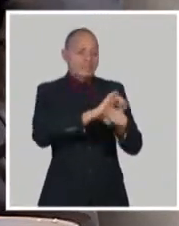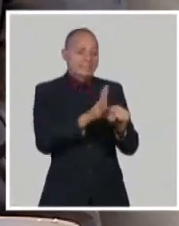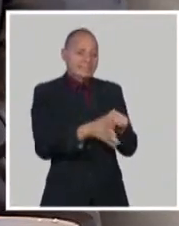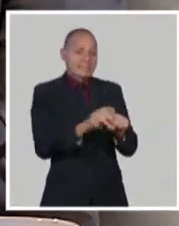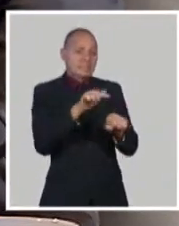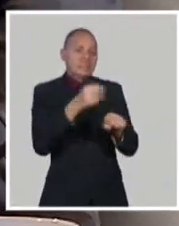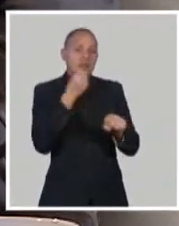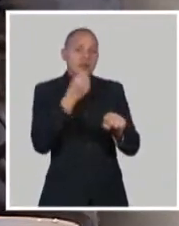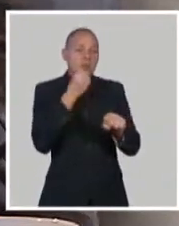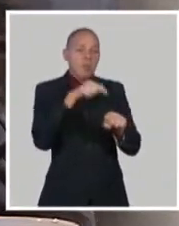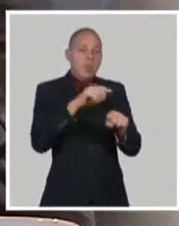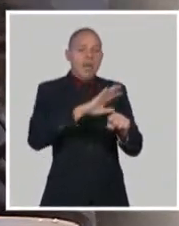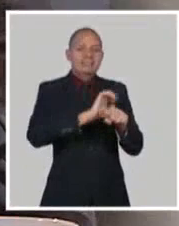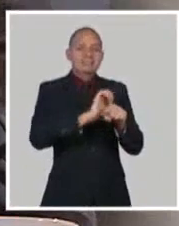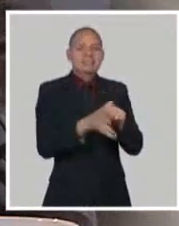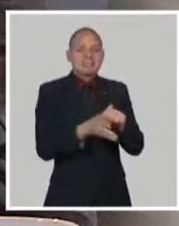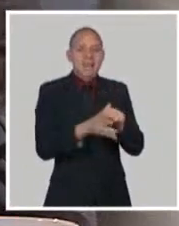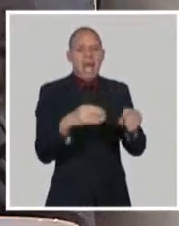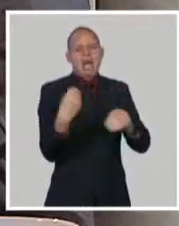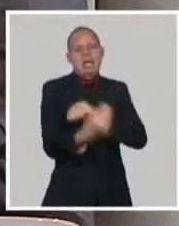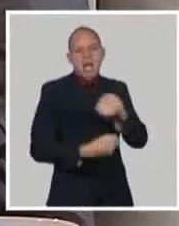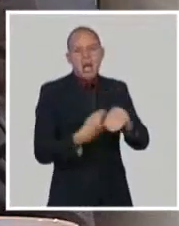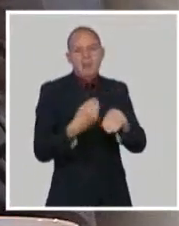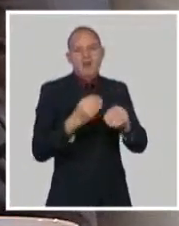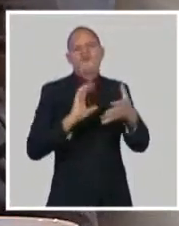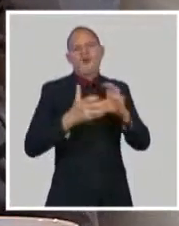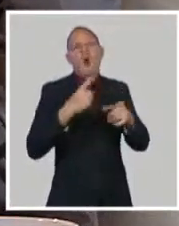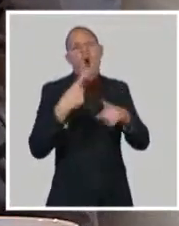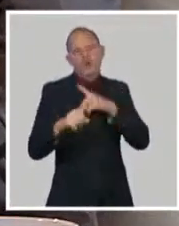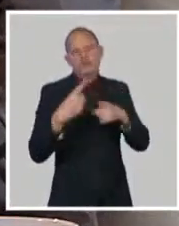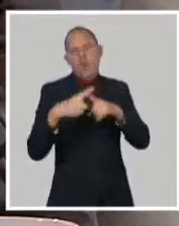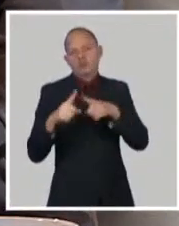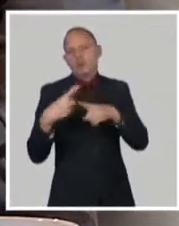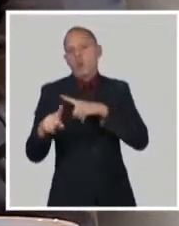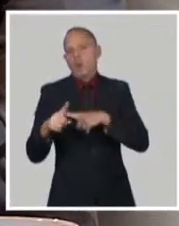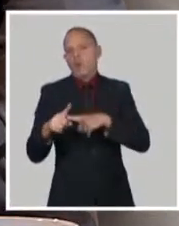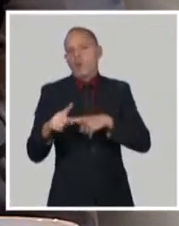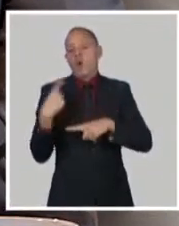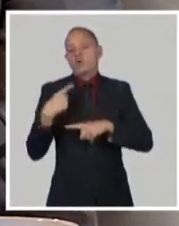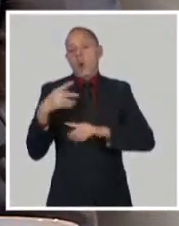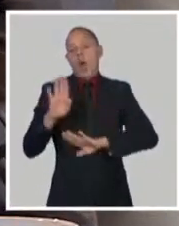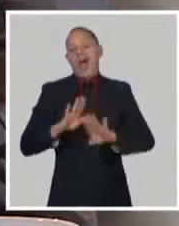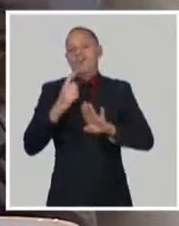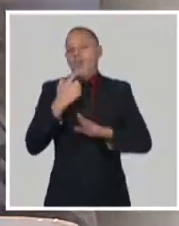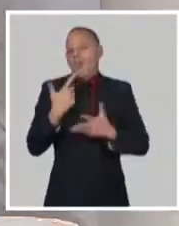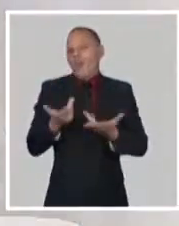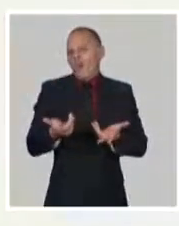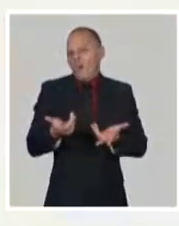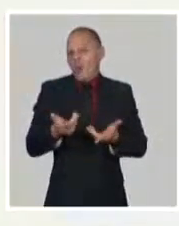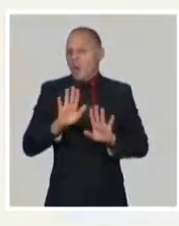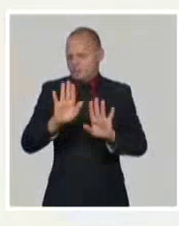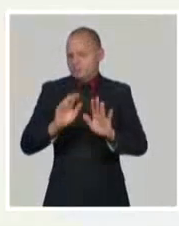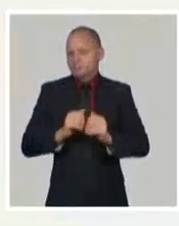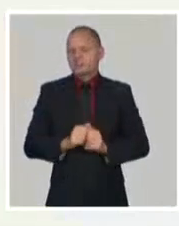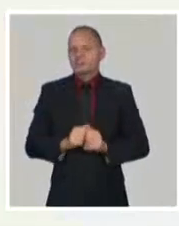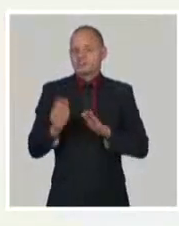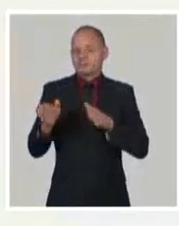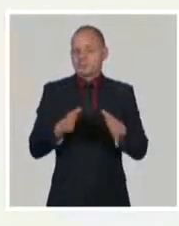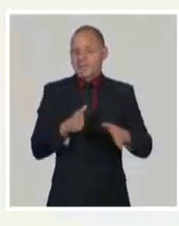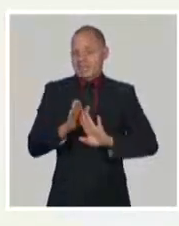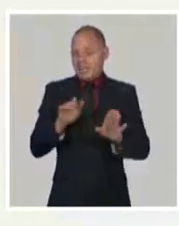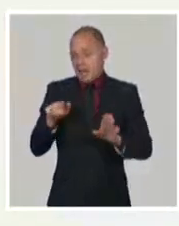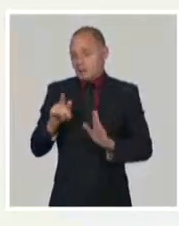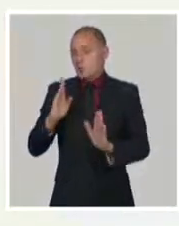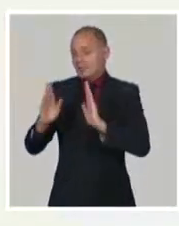neutralizante del suero, decidimos que teníamos que explorar antes de seguir a la fase 2, por favor la próxima, teníamos que